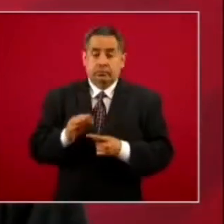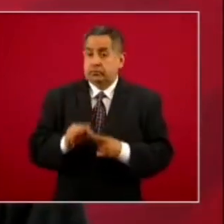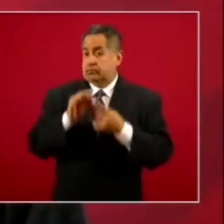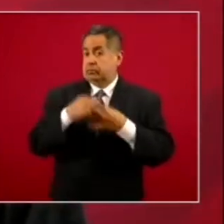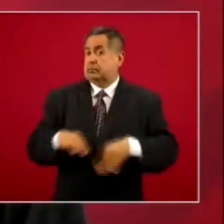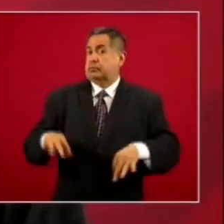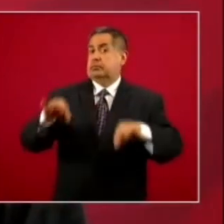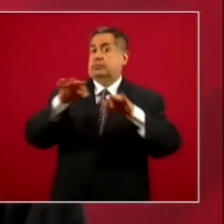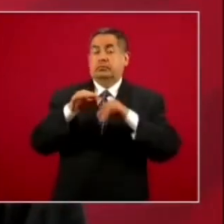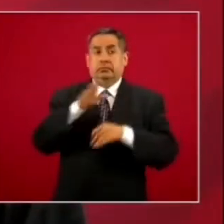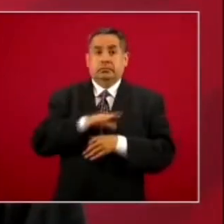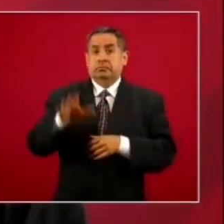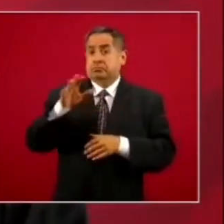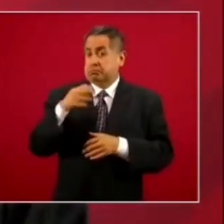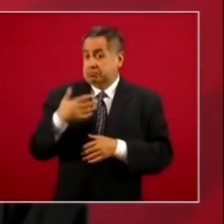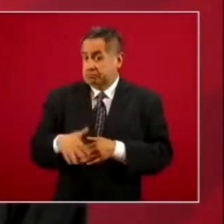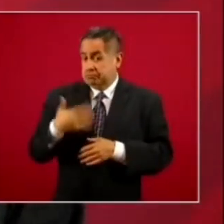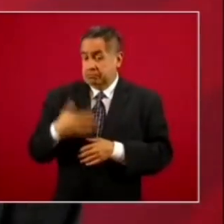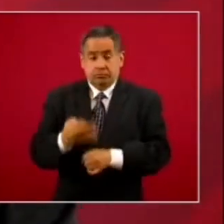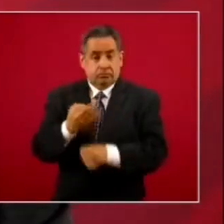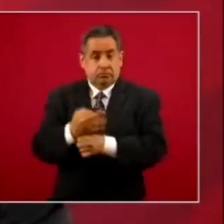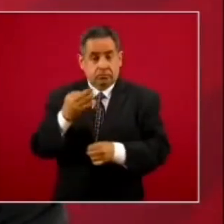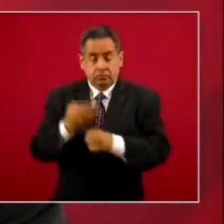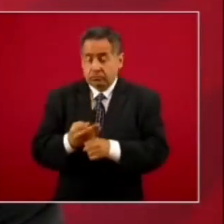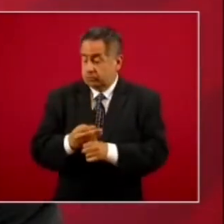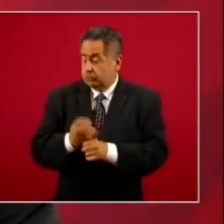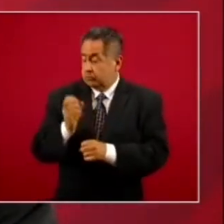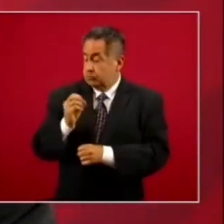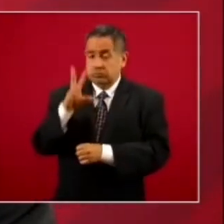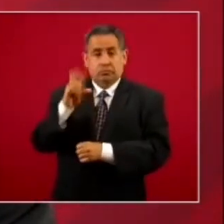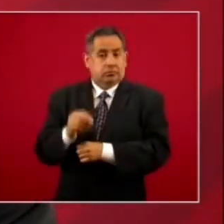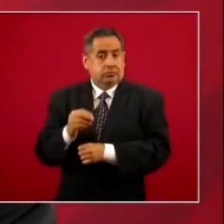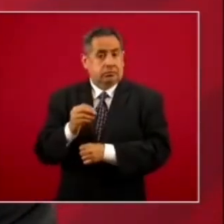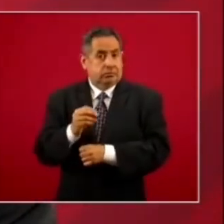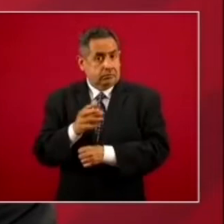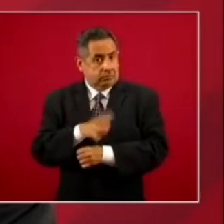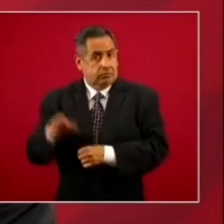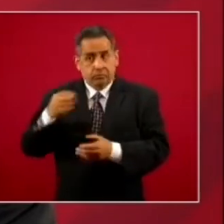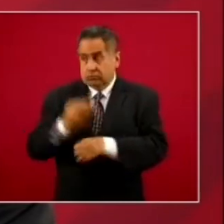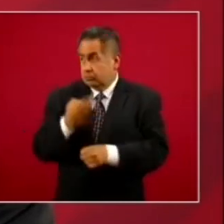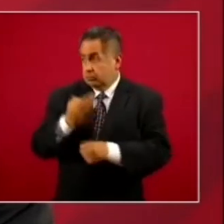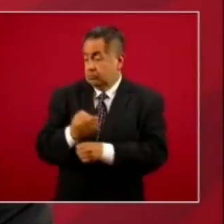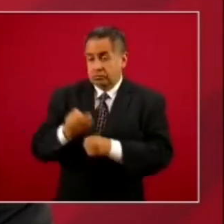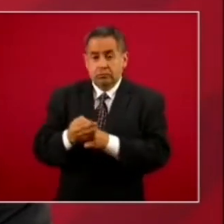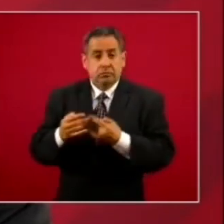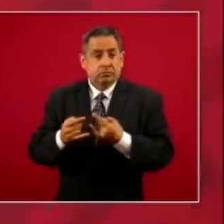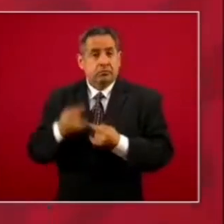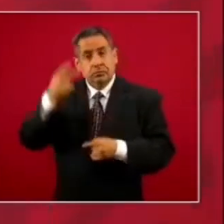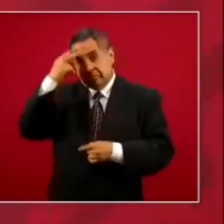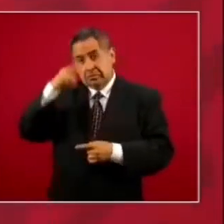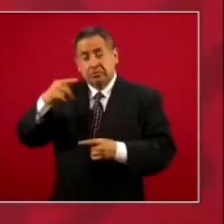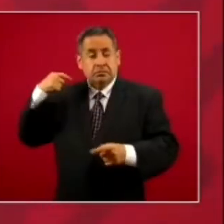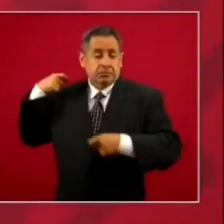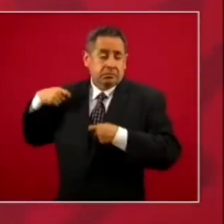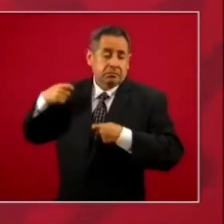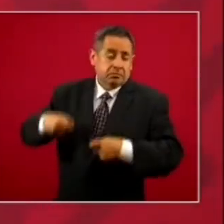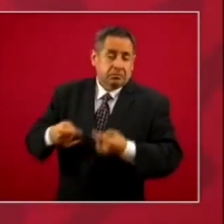importante. Es un momento estelar en la historia de México.